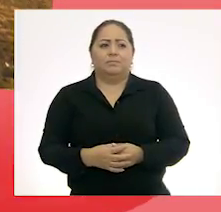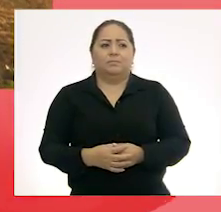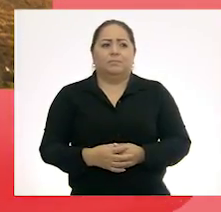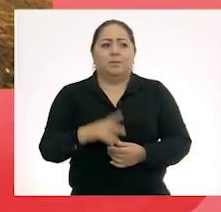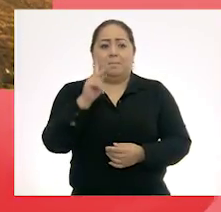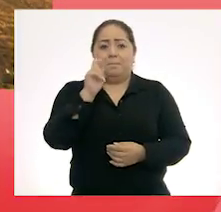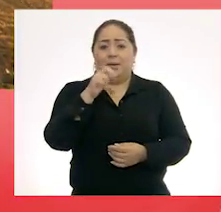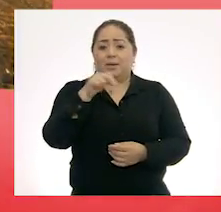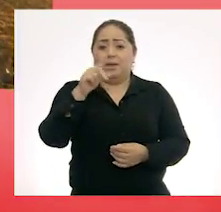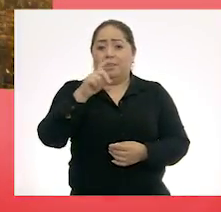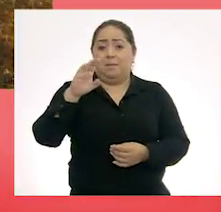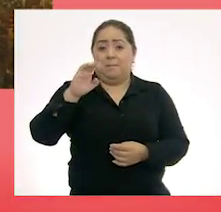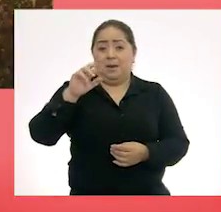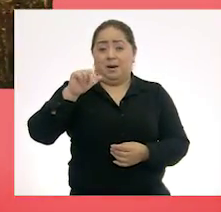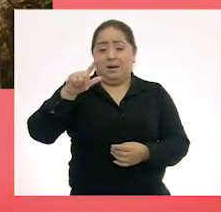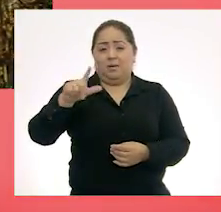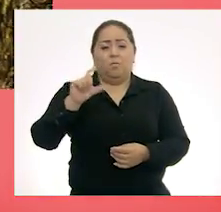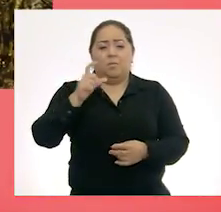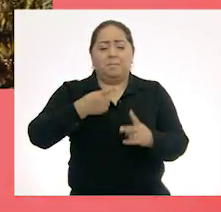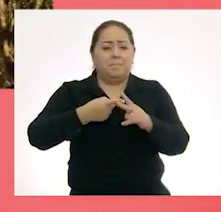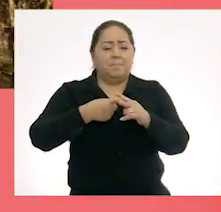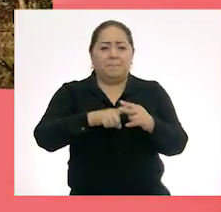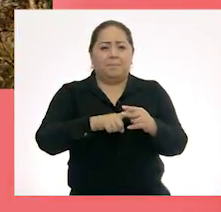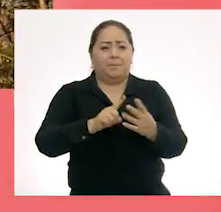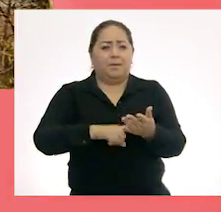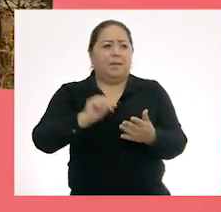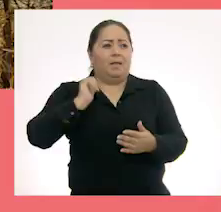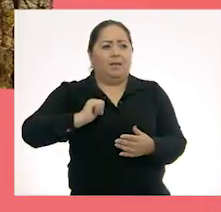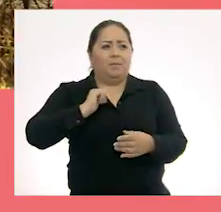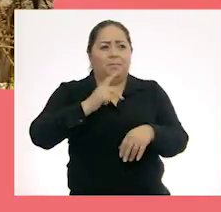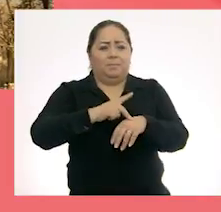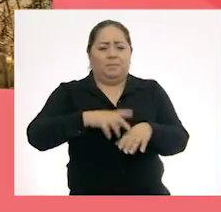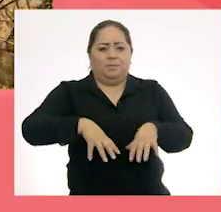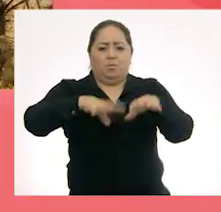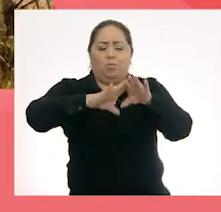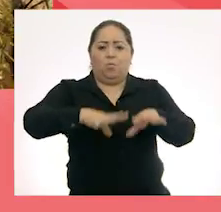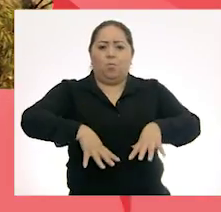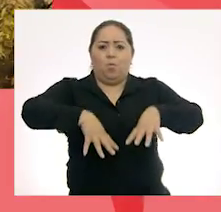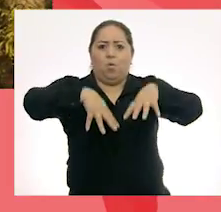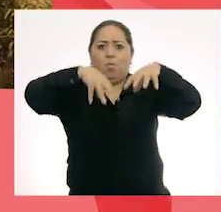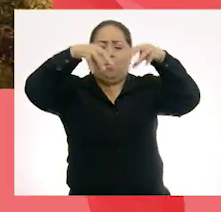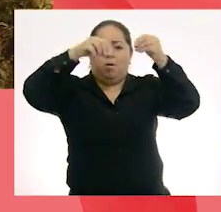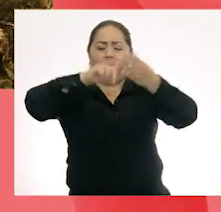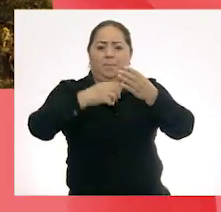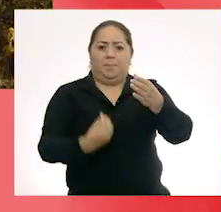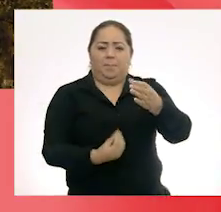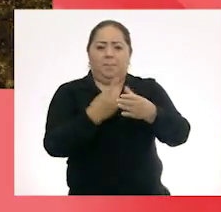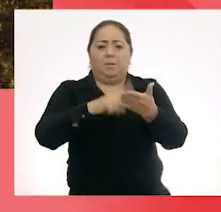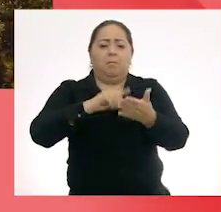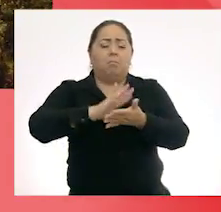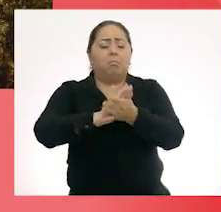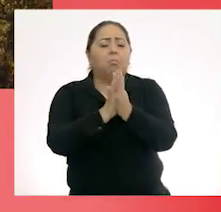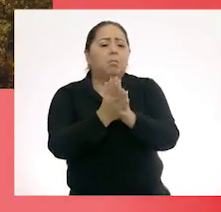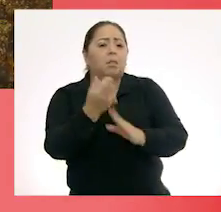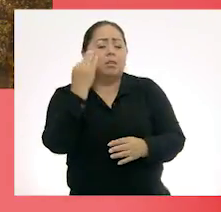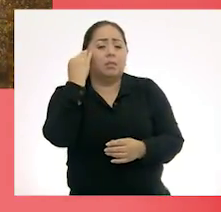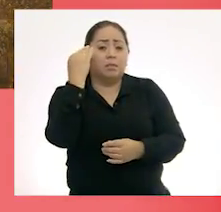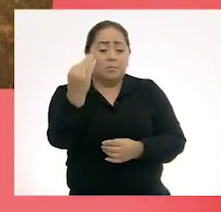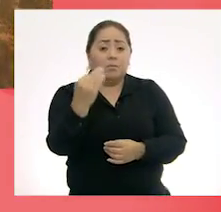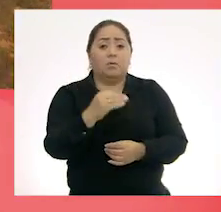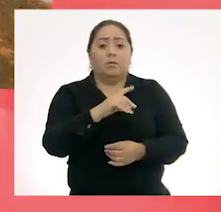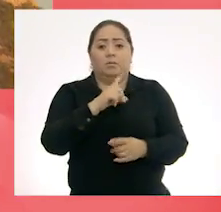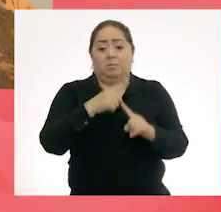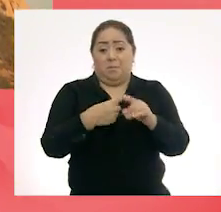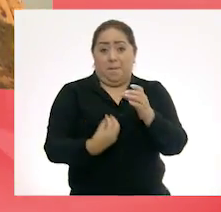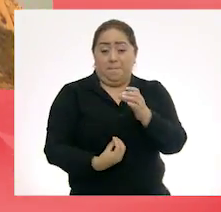La Peña de Bernal se formó a partir del magma solidificado de un volcán en extinción con el paso del tiempo. Por